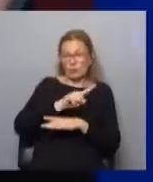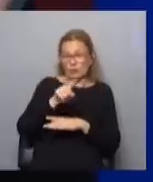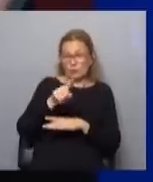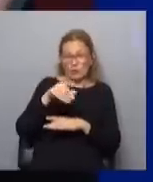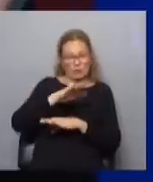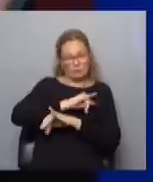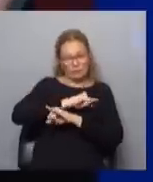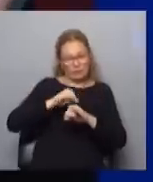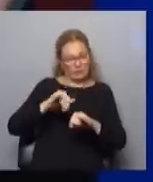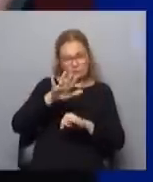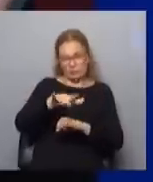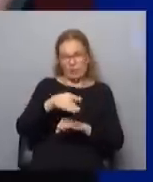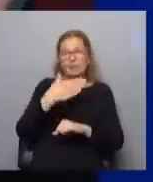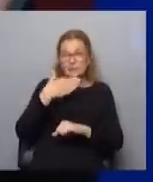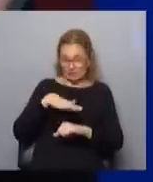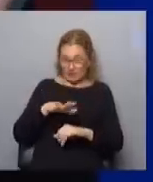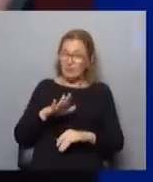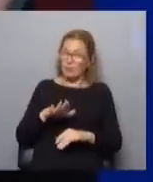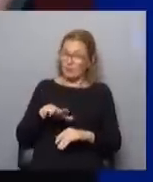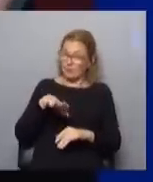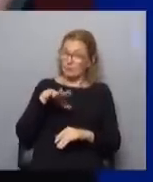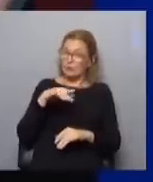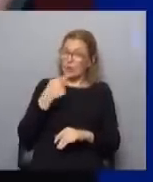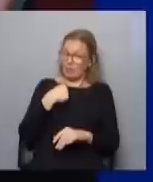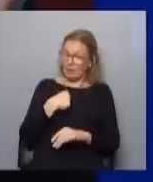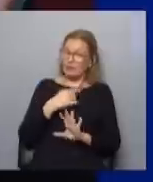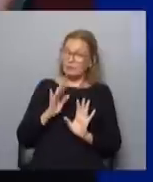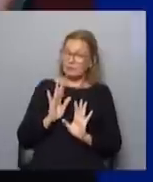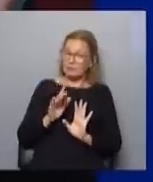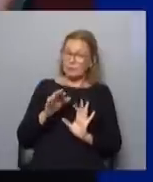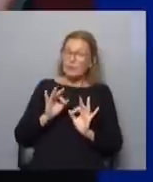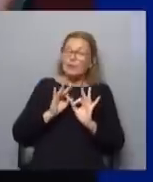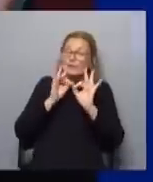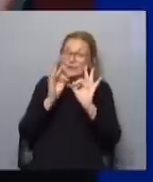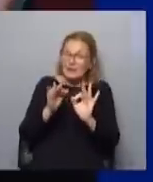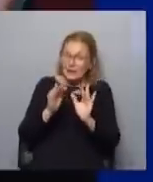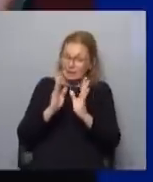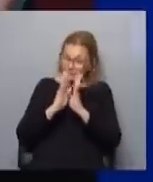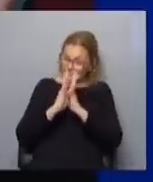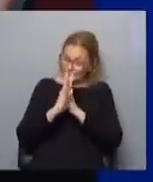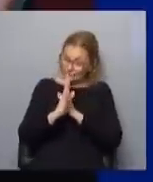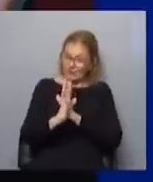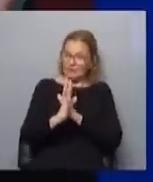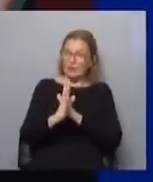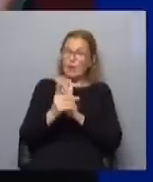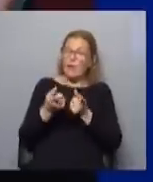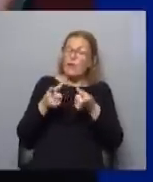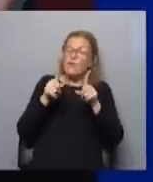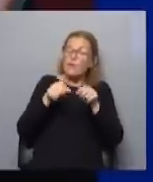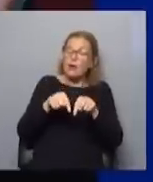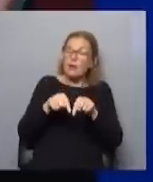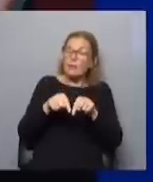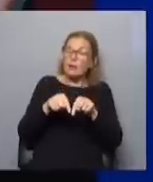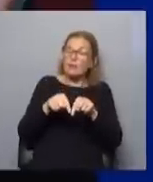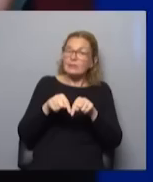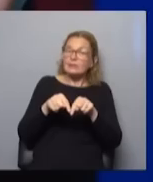no siguen entendimos el mensaje entonces lo que tenemos que hacer es lograr que esa fila india vuelva a ser la que era e